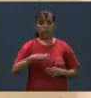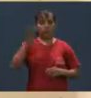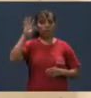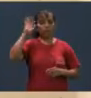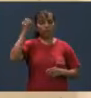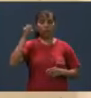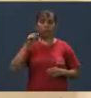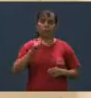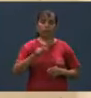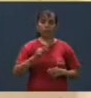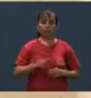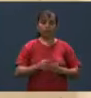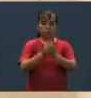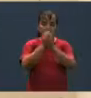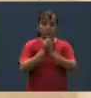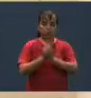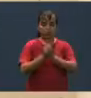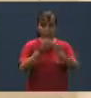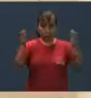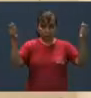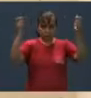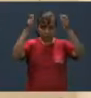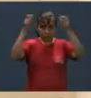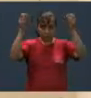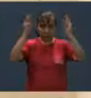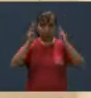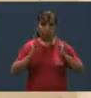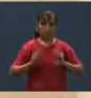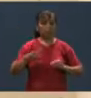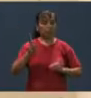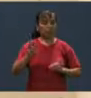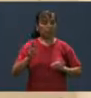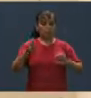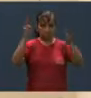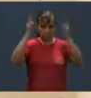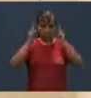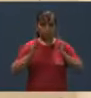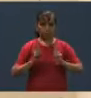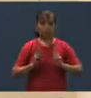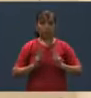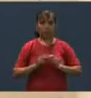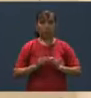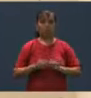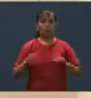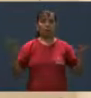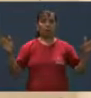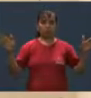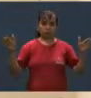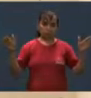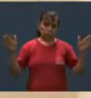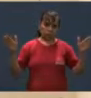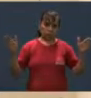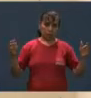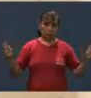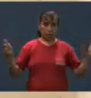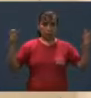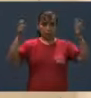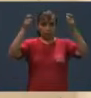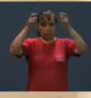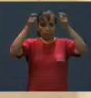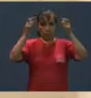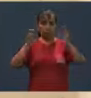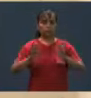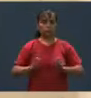Por mi gran culpa. Por eso ruego a Santa María, siempre Virgen, a los